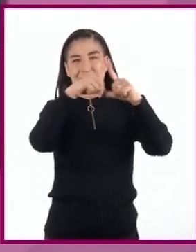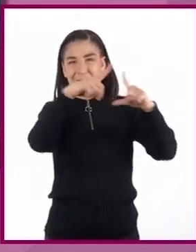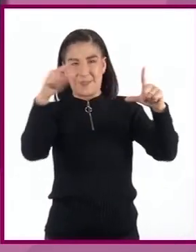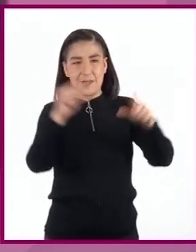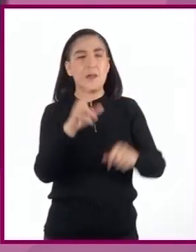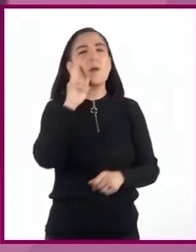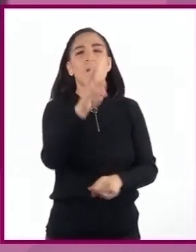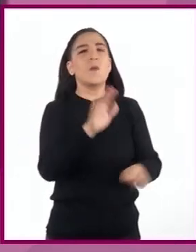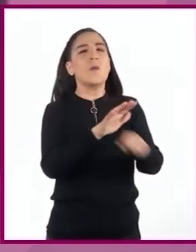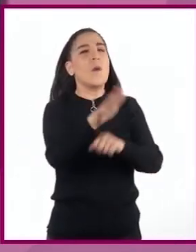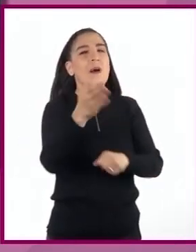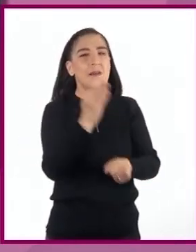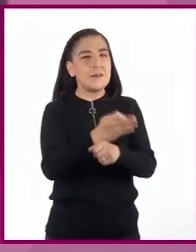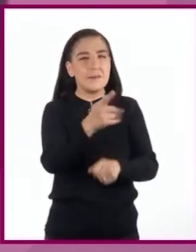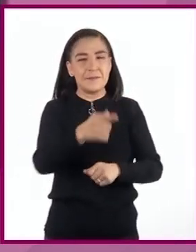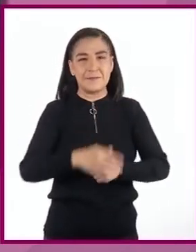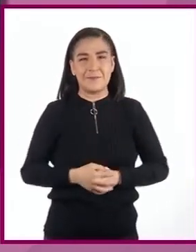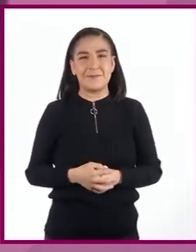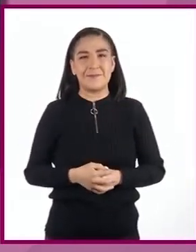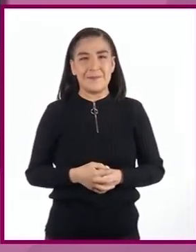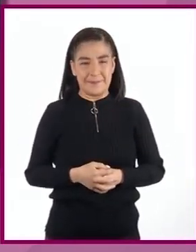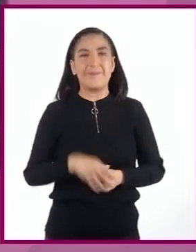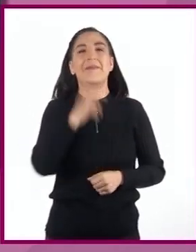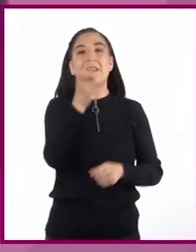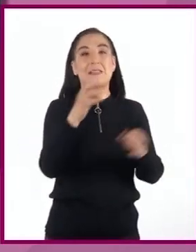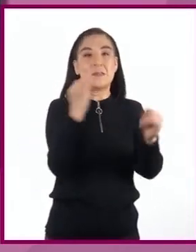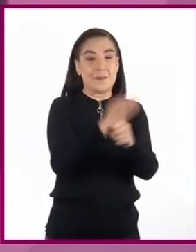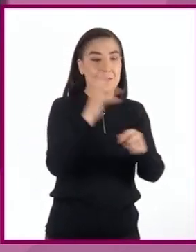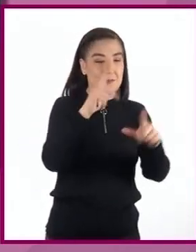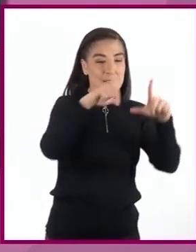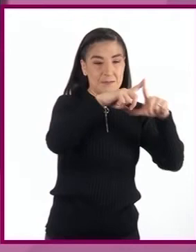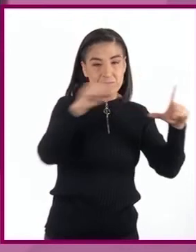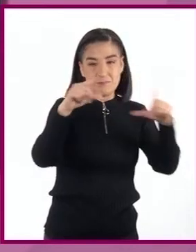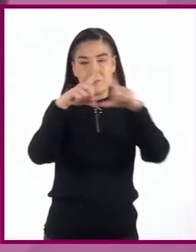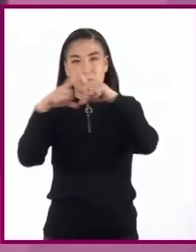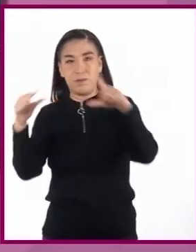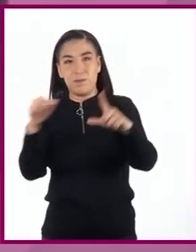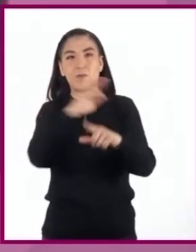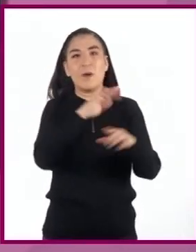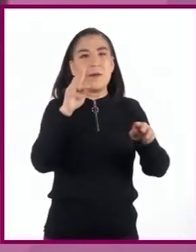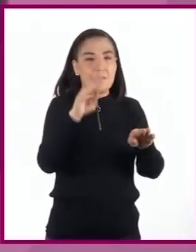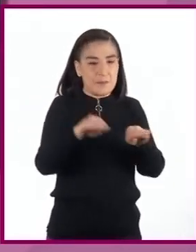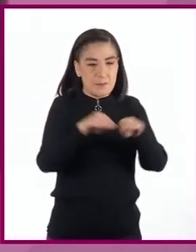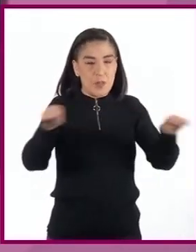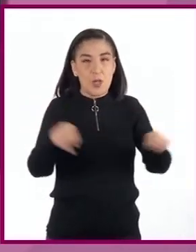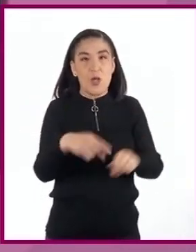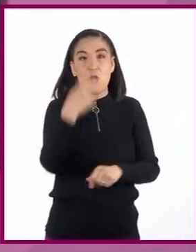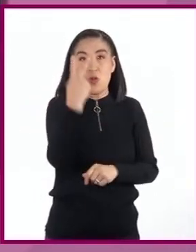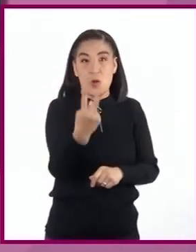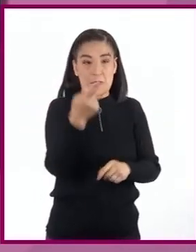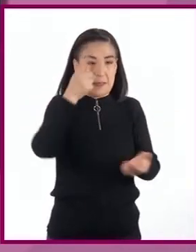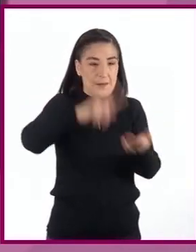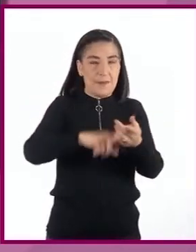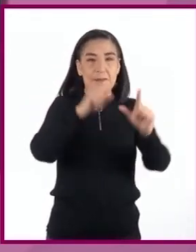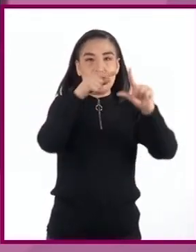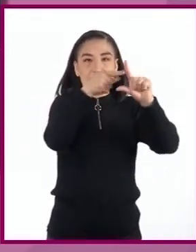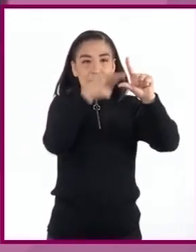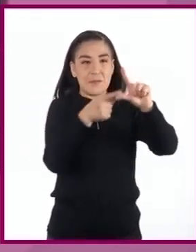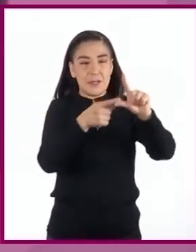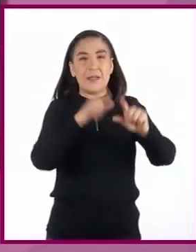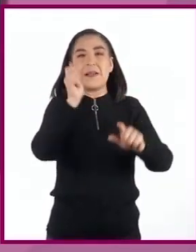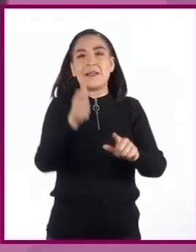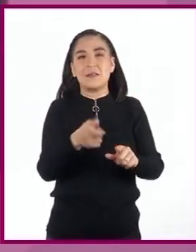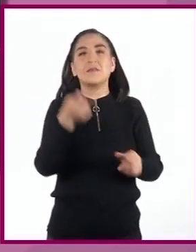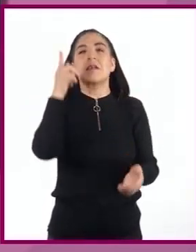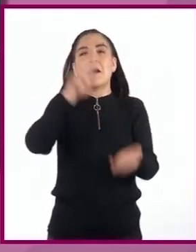en ellos? En este caso, en cada uno de los triángulos se pueden observar las medidas de dos ángulos y la medida